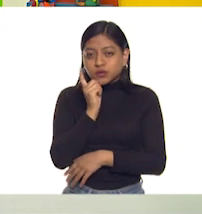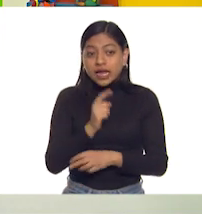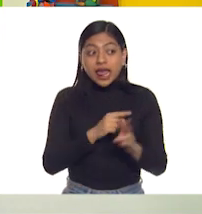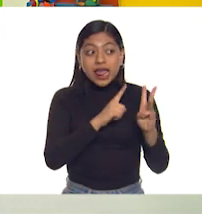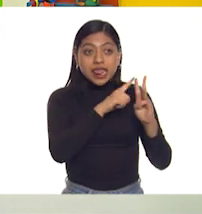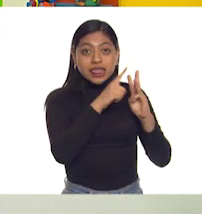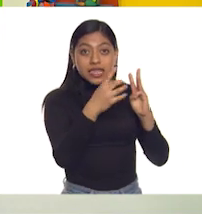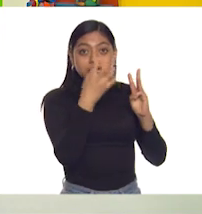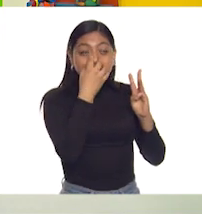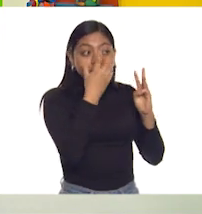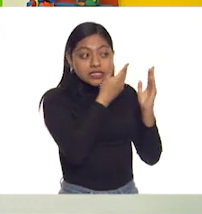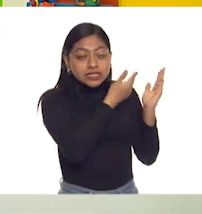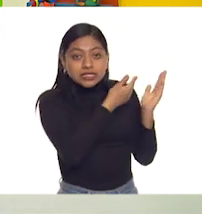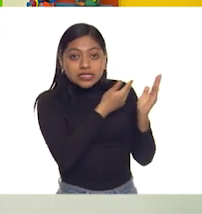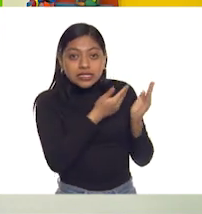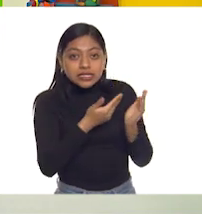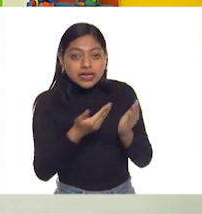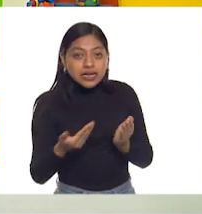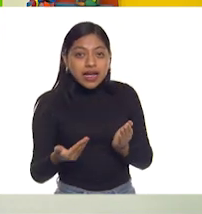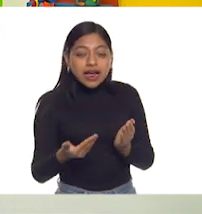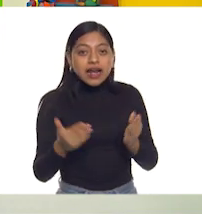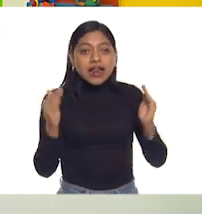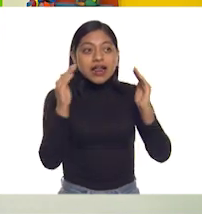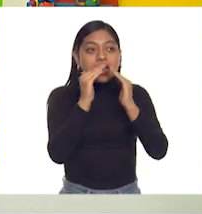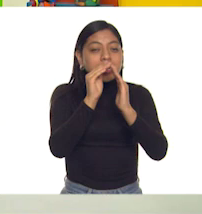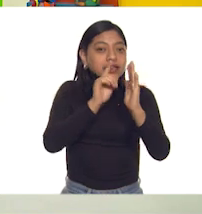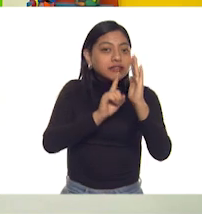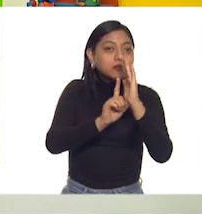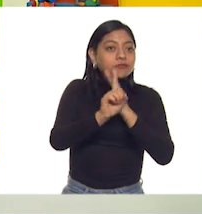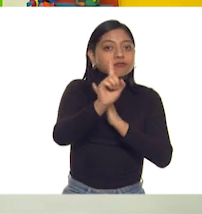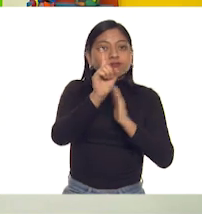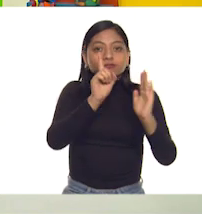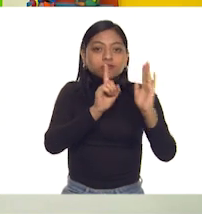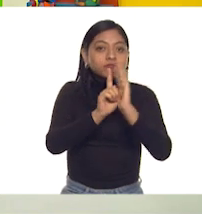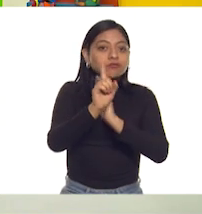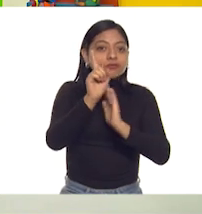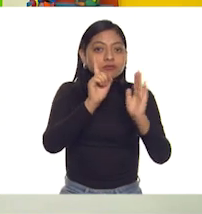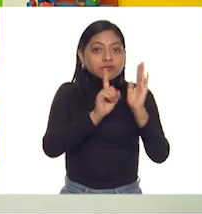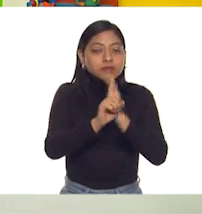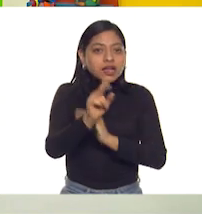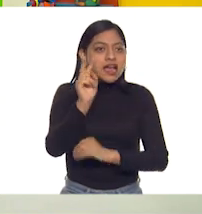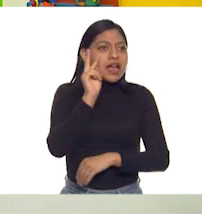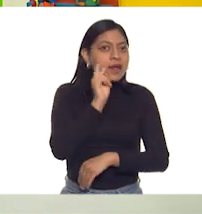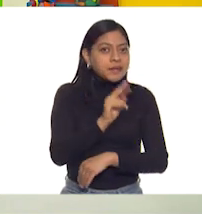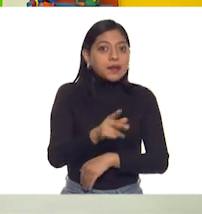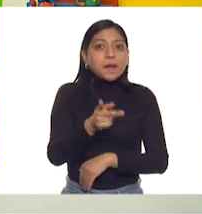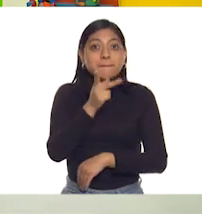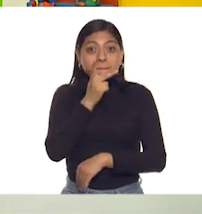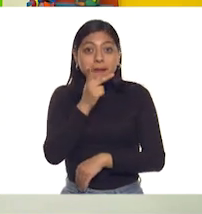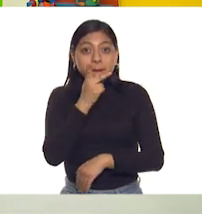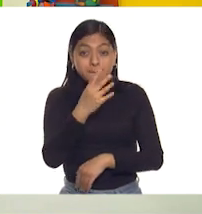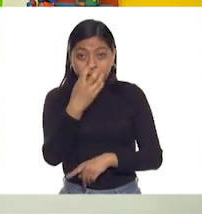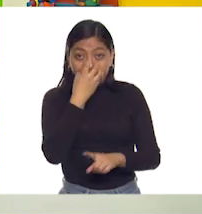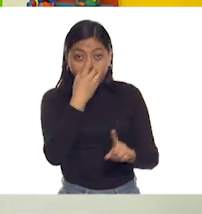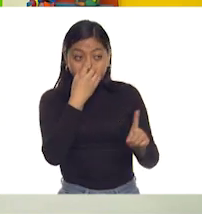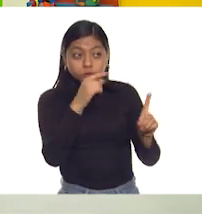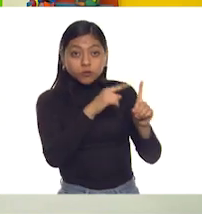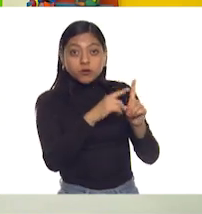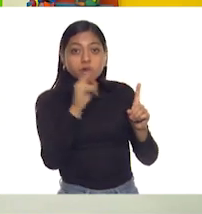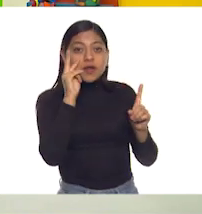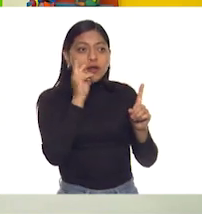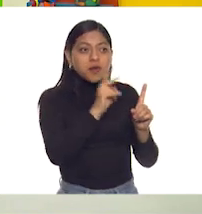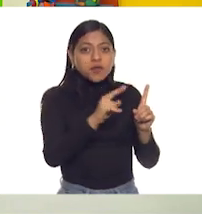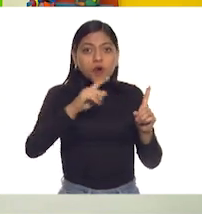llegaron los tres ositos a su casa. Una vez dentro, el papá oso notó que